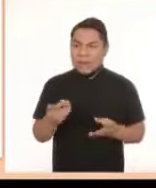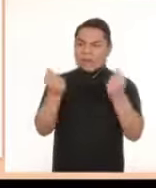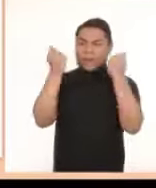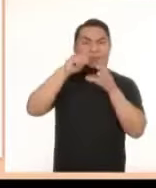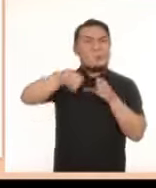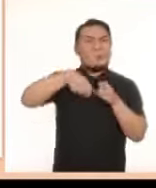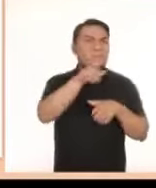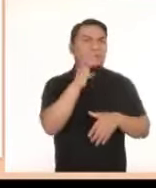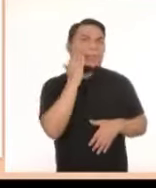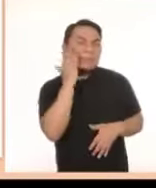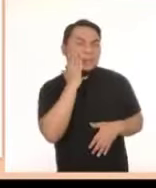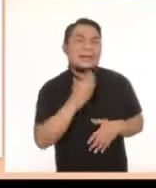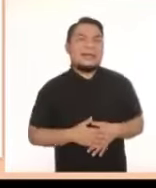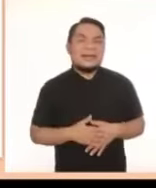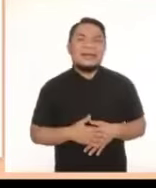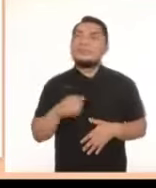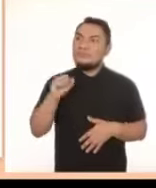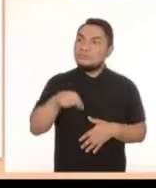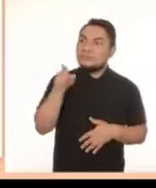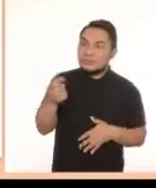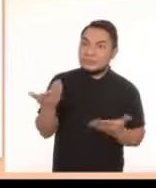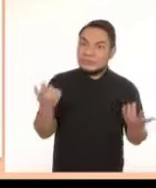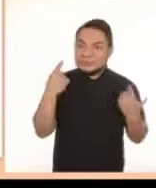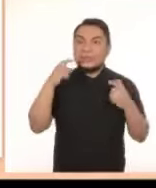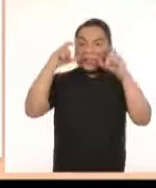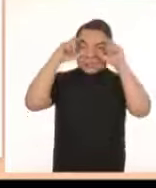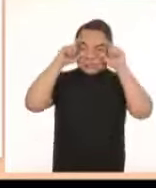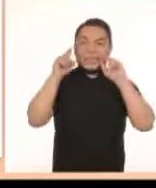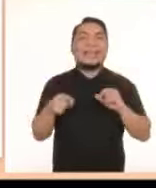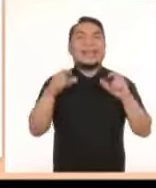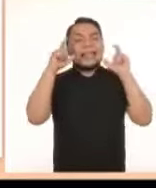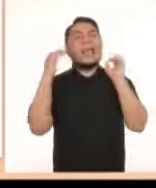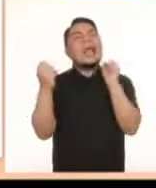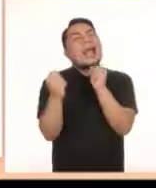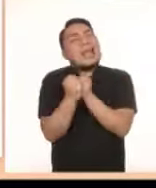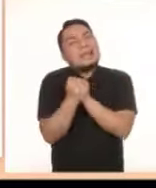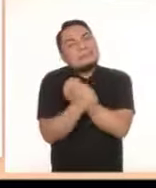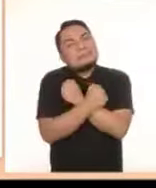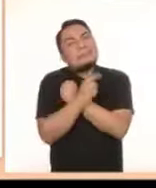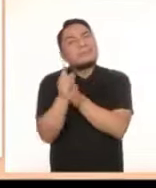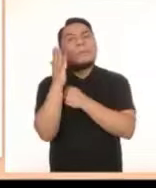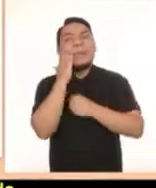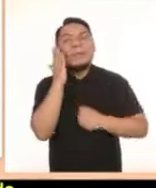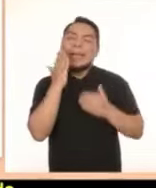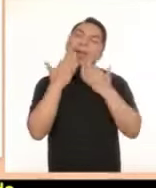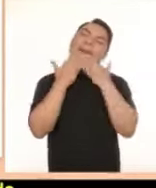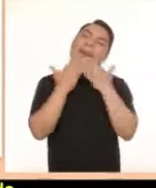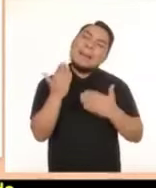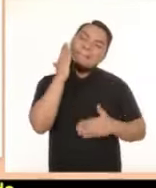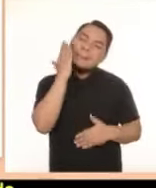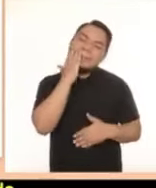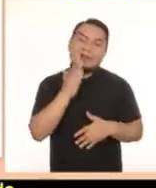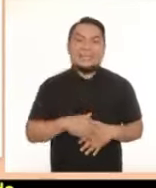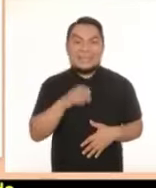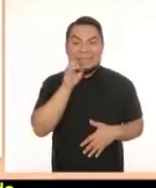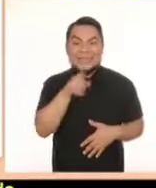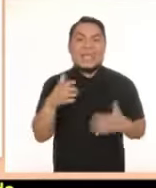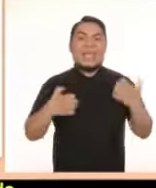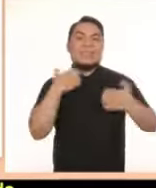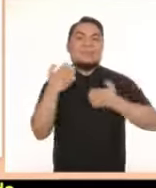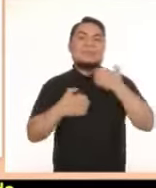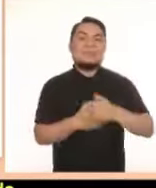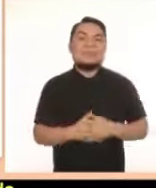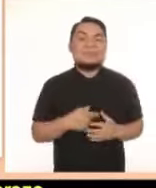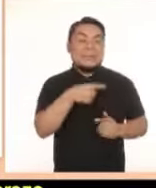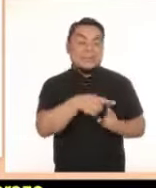¡Qué rápido cocina tu mamá! ¿No es cierto, Tita? Tita abraza a su mamá. ¡Gracias, mami! Le